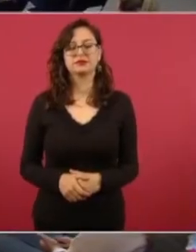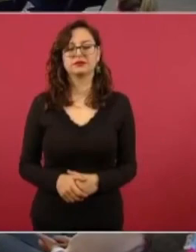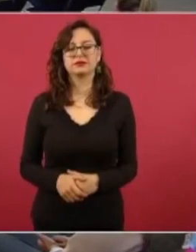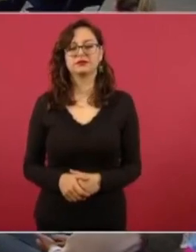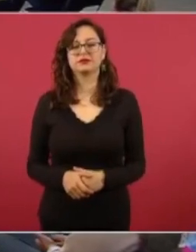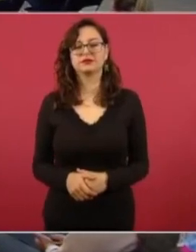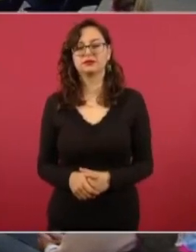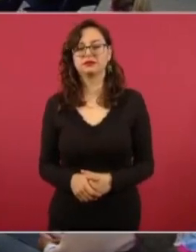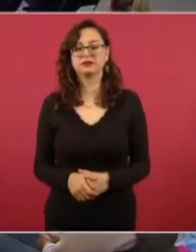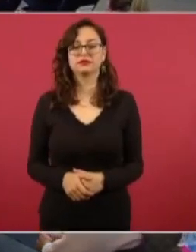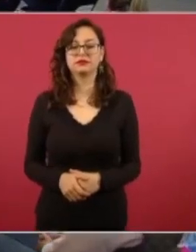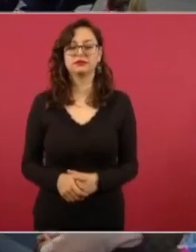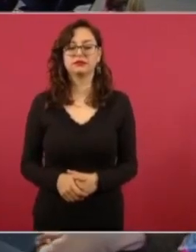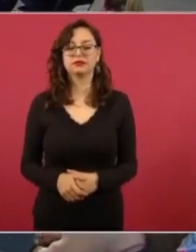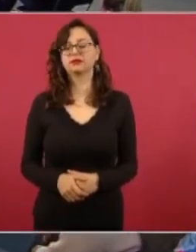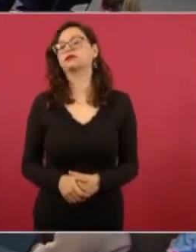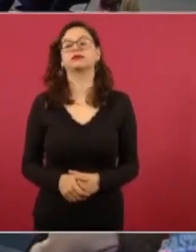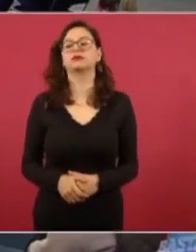aún así,